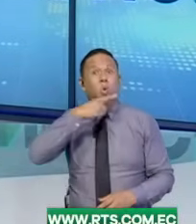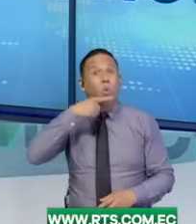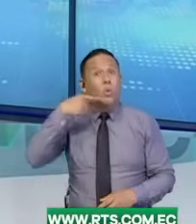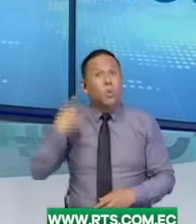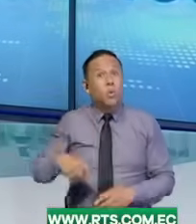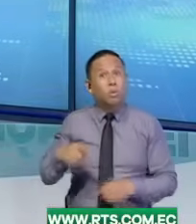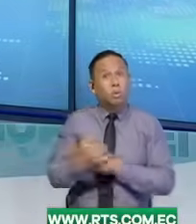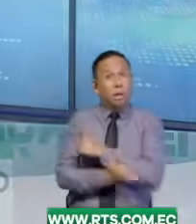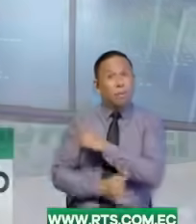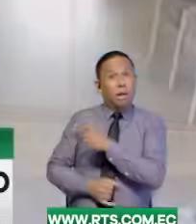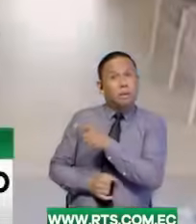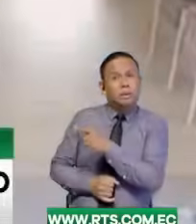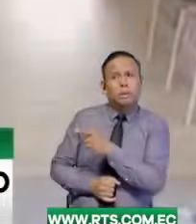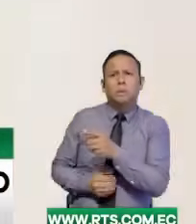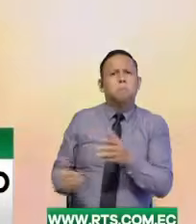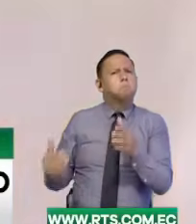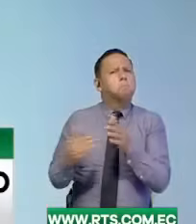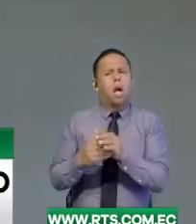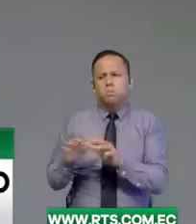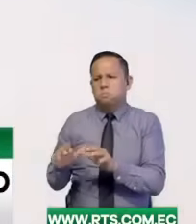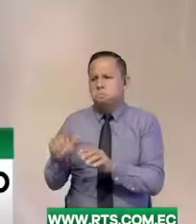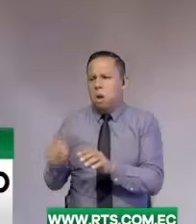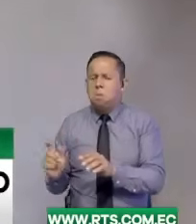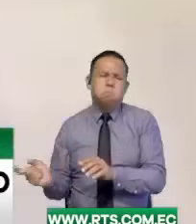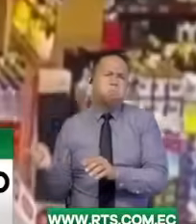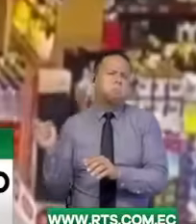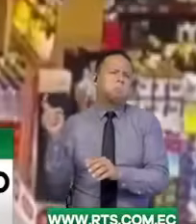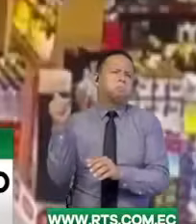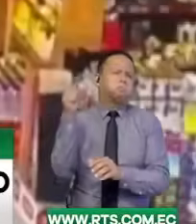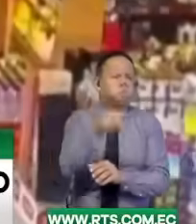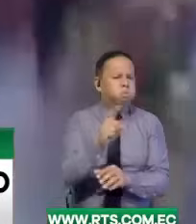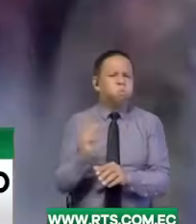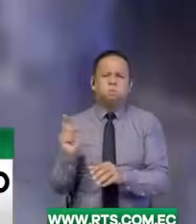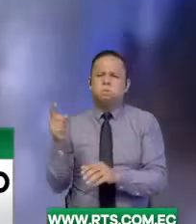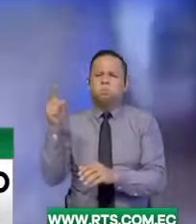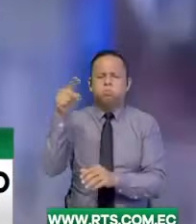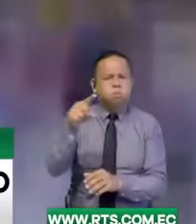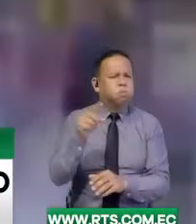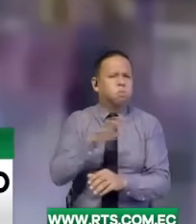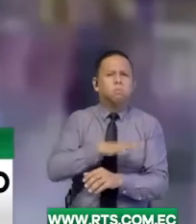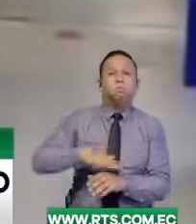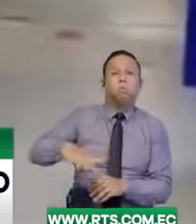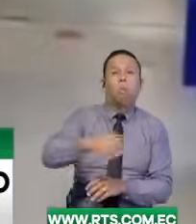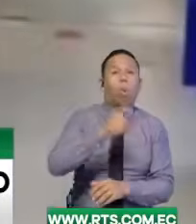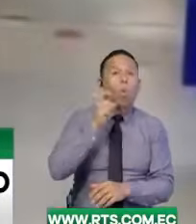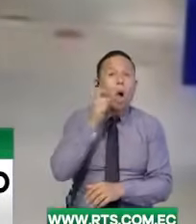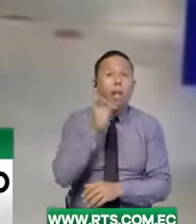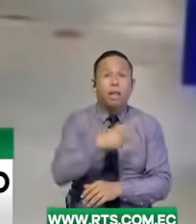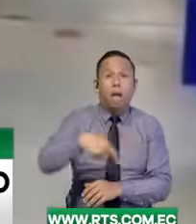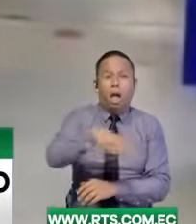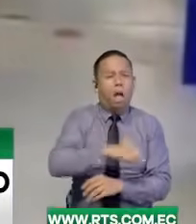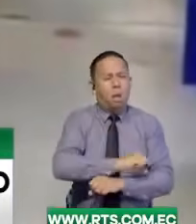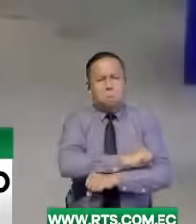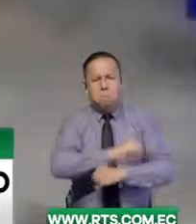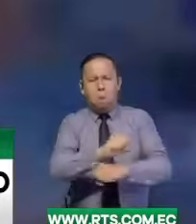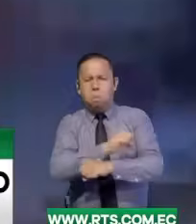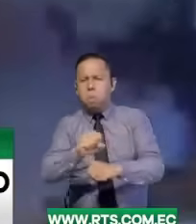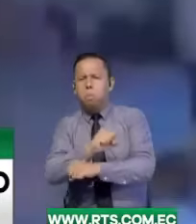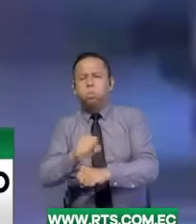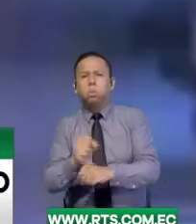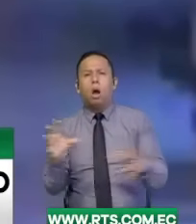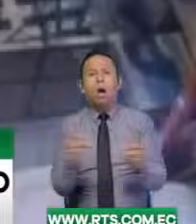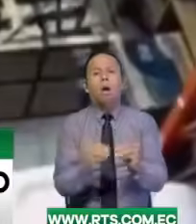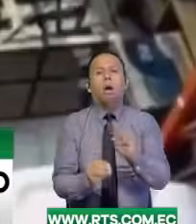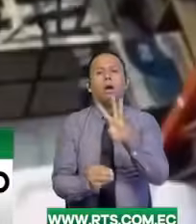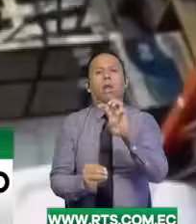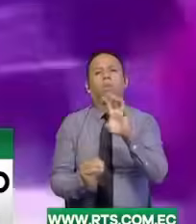en un concurrido hipermercado y una zona residencial en la ciudad ucraniana de Yarkov han matado al menos a 14